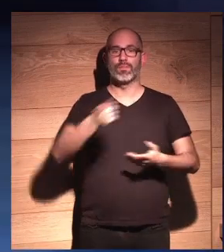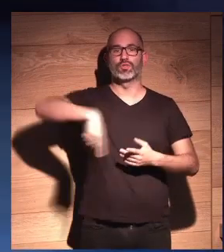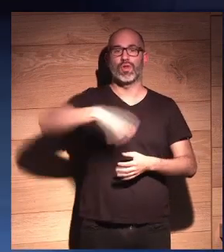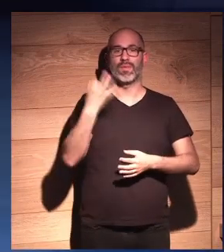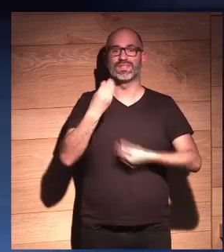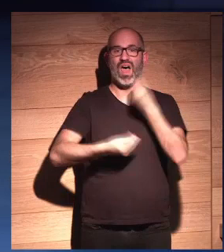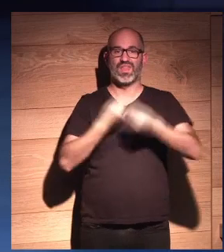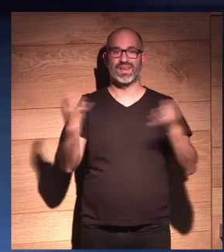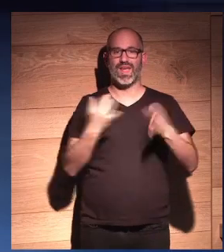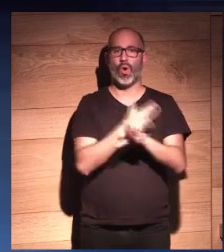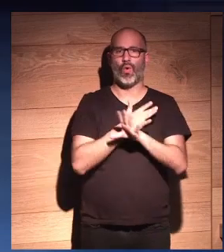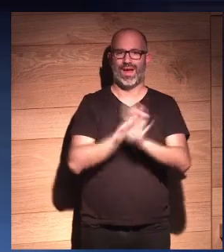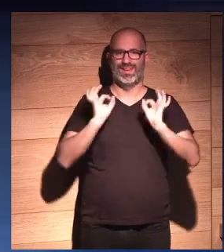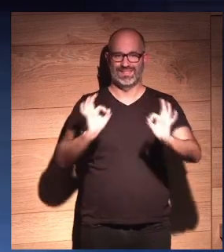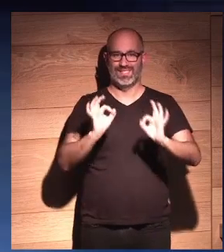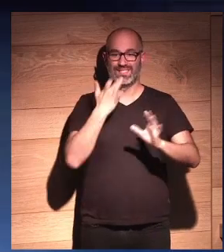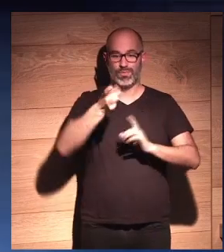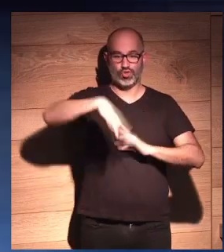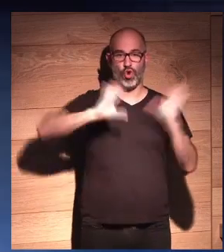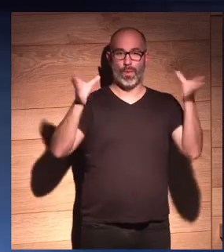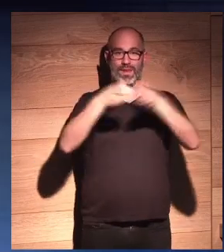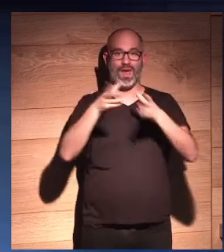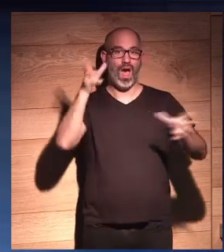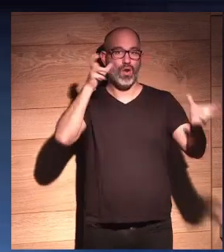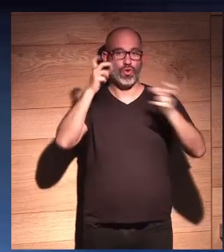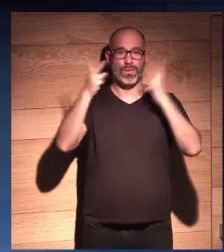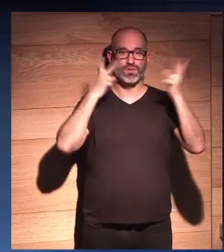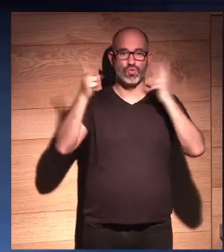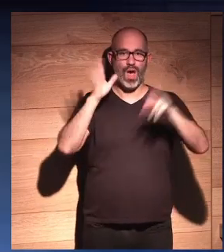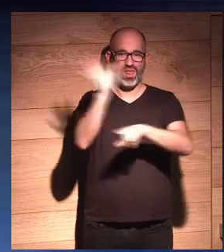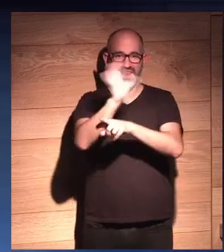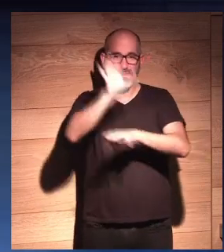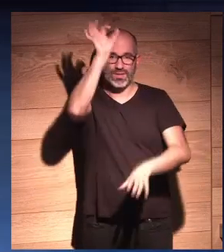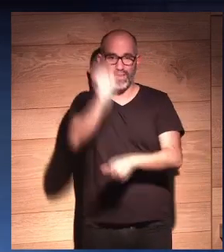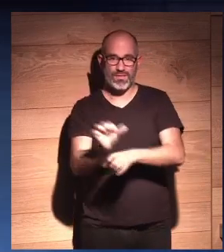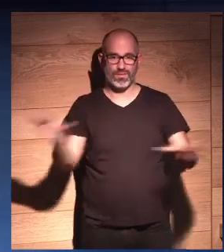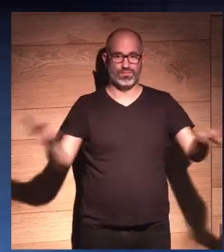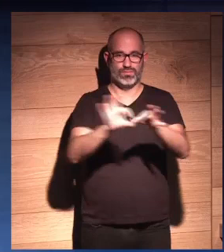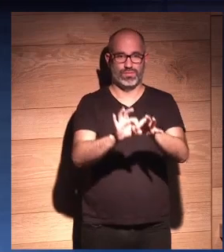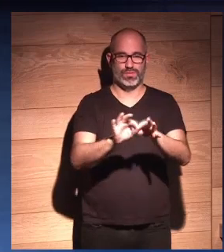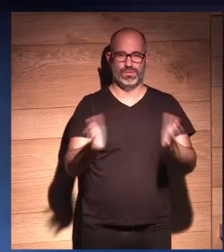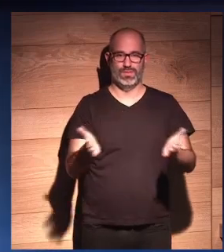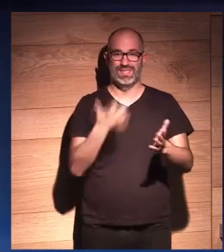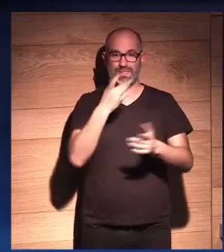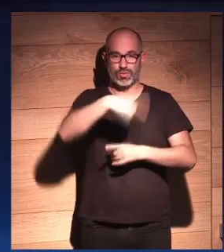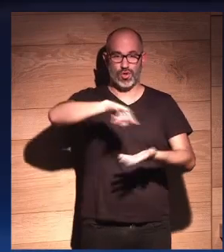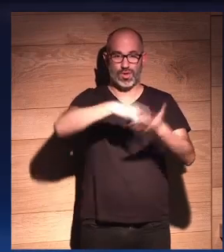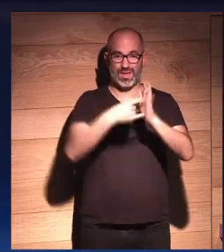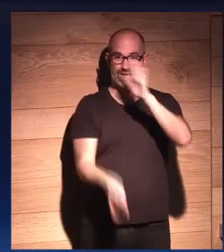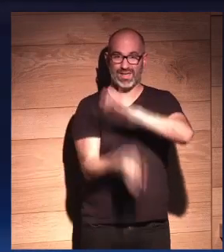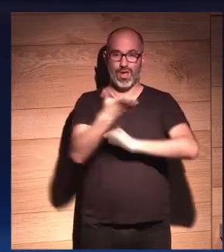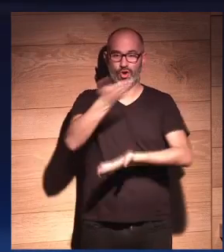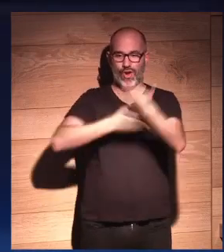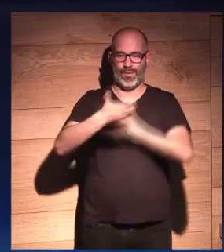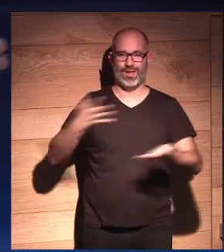hacer vosotros es jugar a eso. Si sois una comunidad y fuera coña, si queréis lanzar vuestros proyectos, colaborar entre